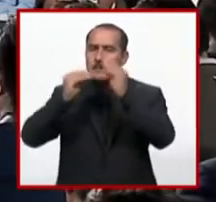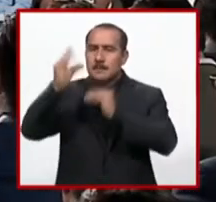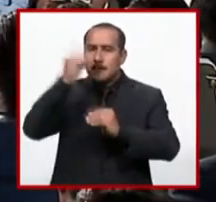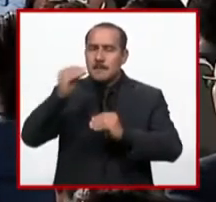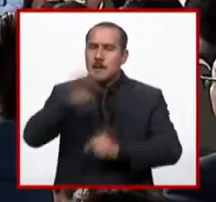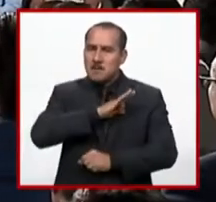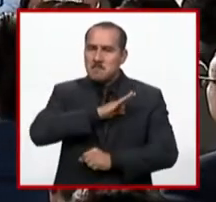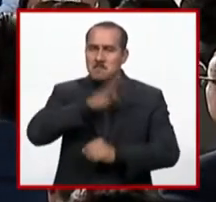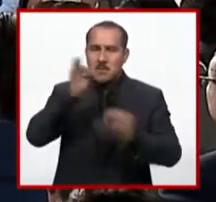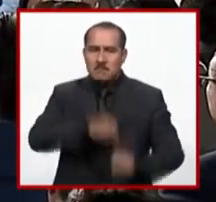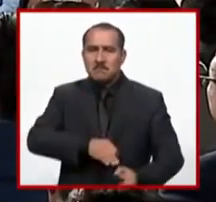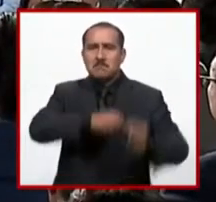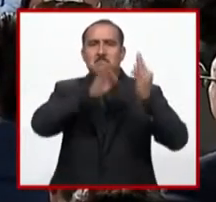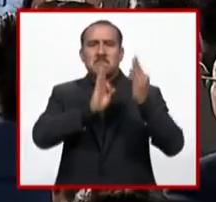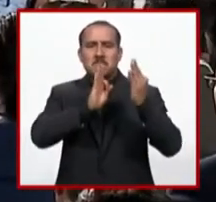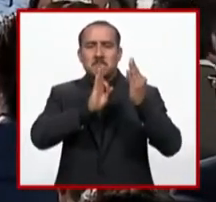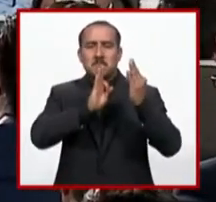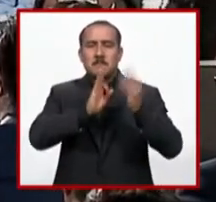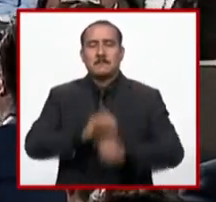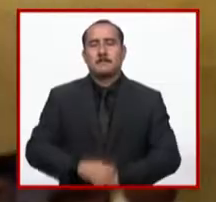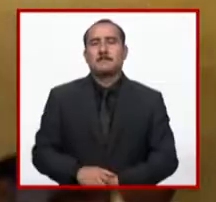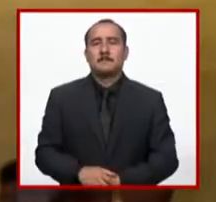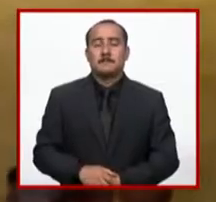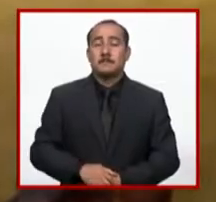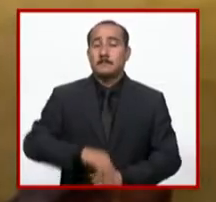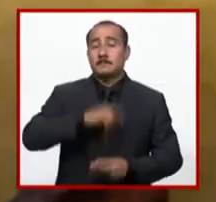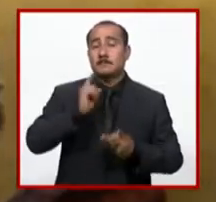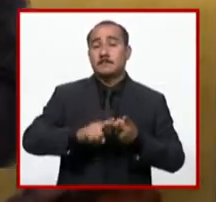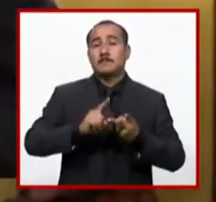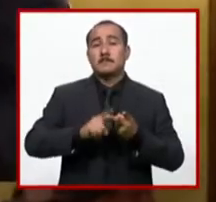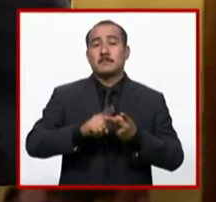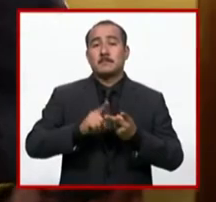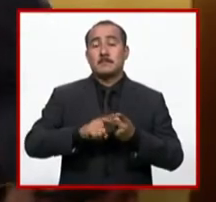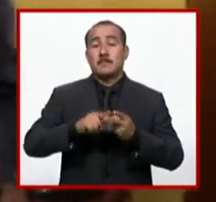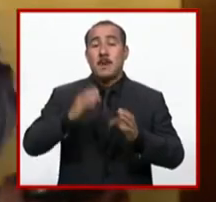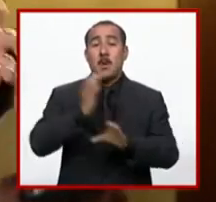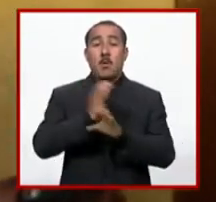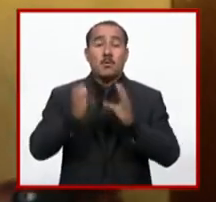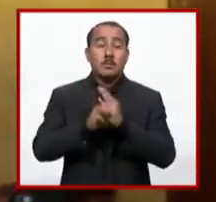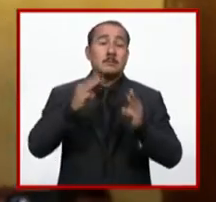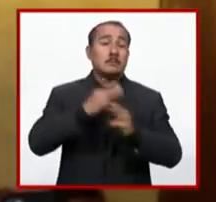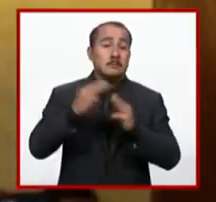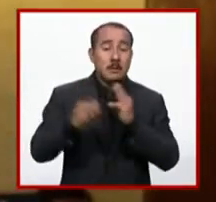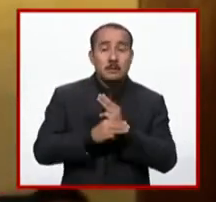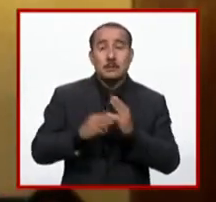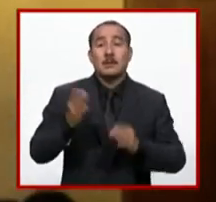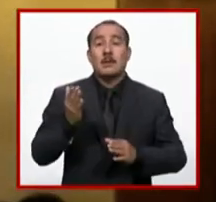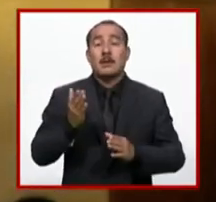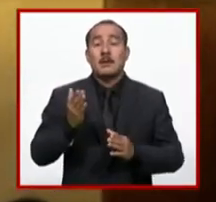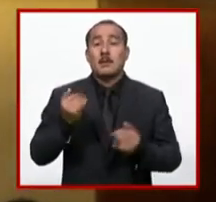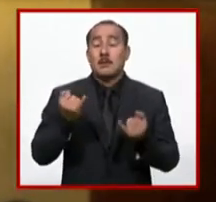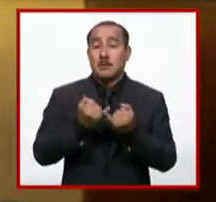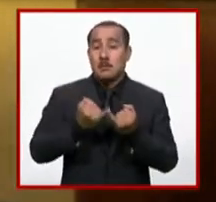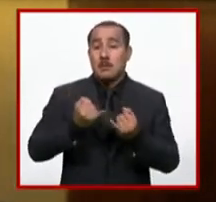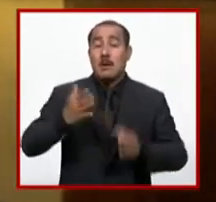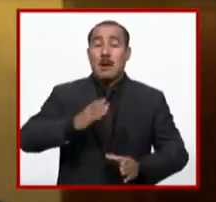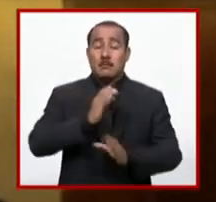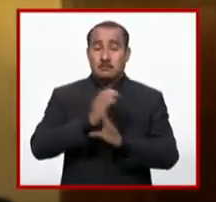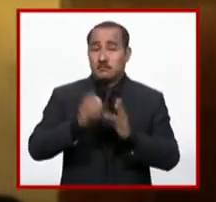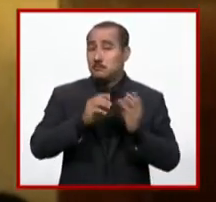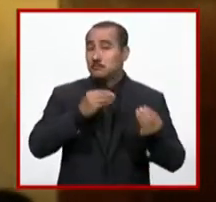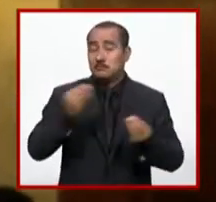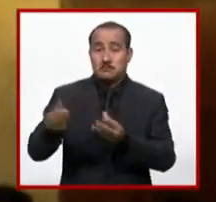puedan enfrentar al AMPA. Segundo, equipamiento. En Oaxaca este año estamos inaugurando más